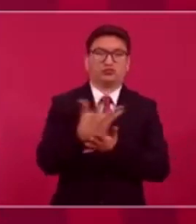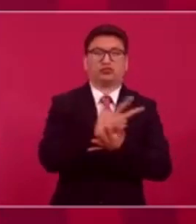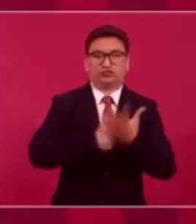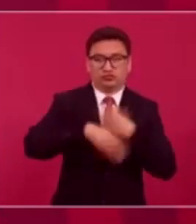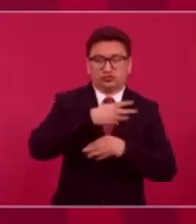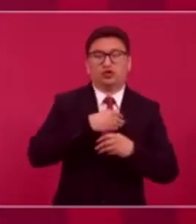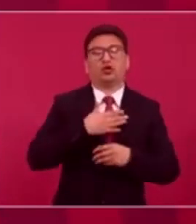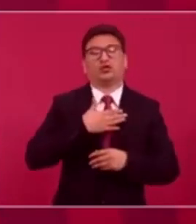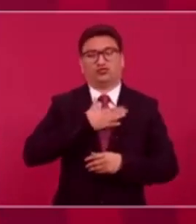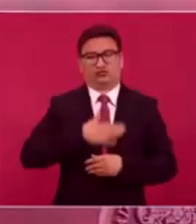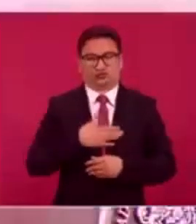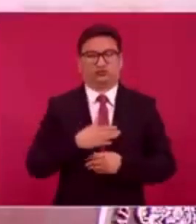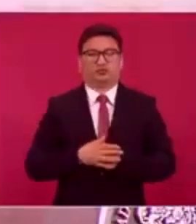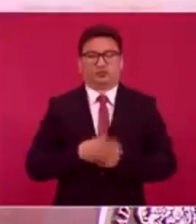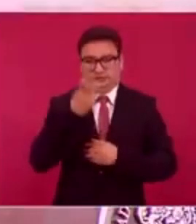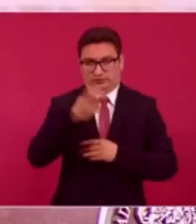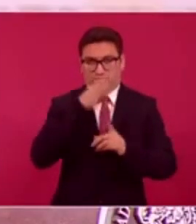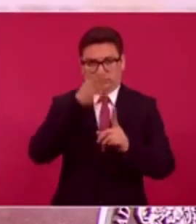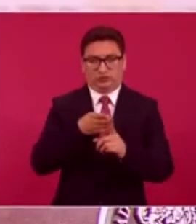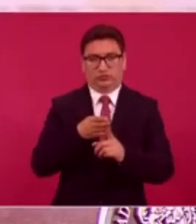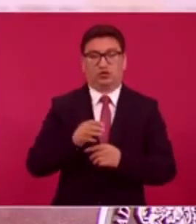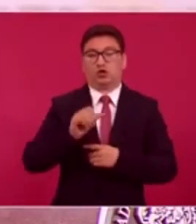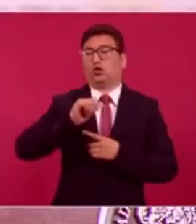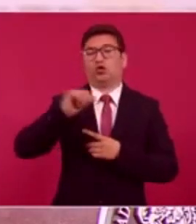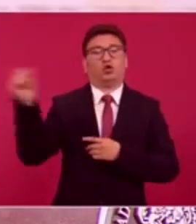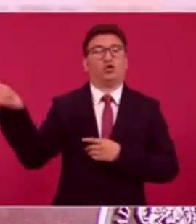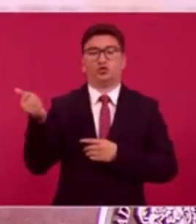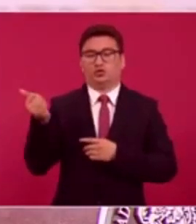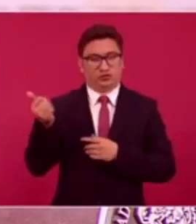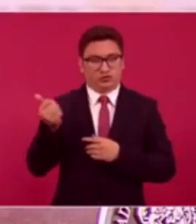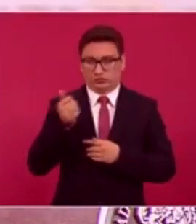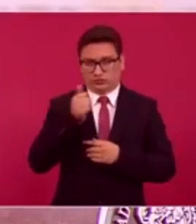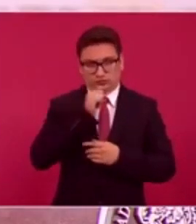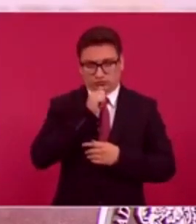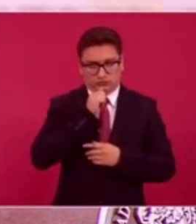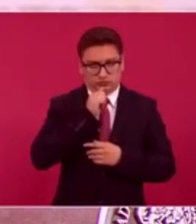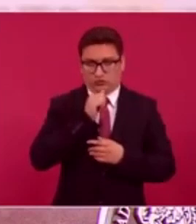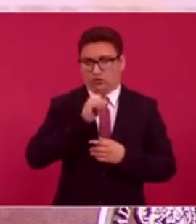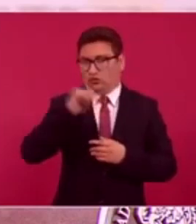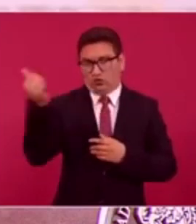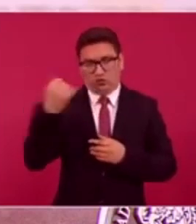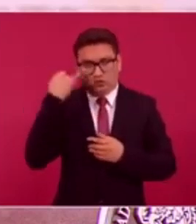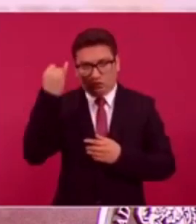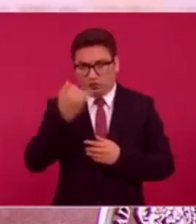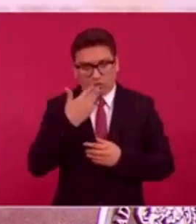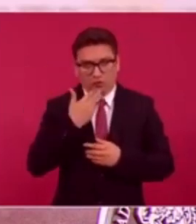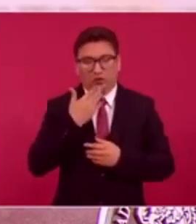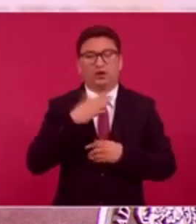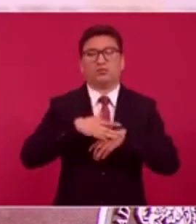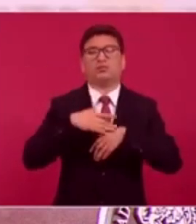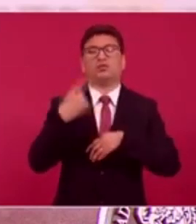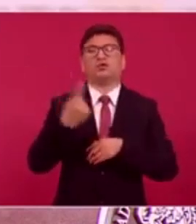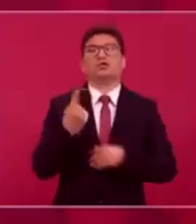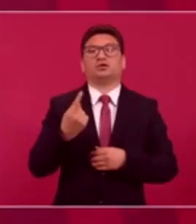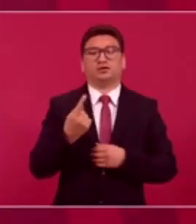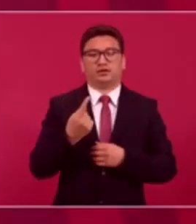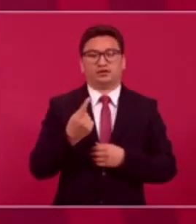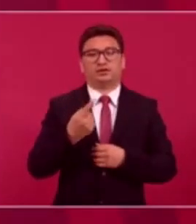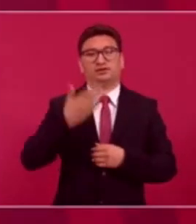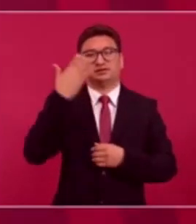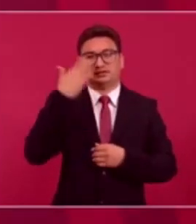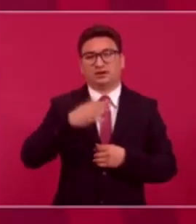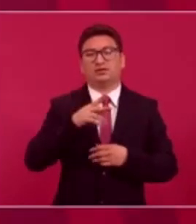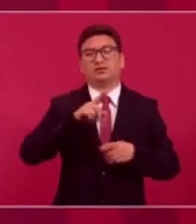el propósito. Otra cosa no lo tenemos contemplado porque también tiene que ver con